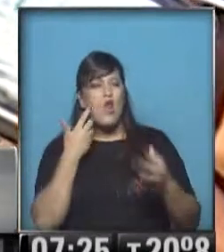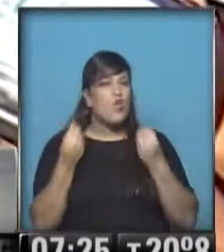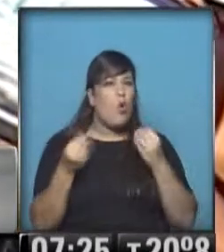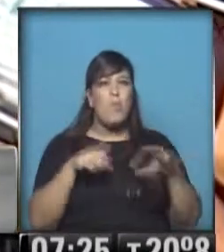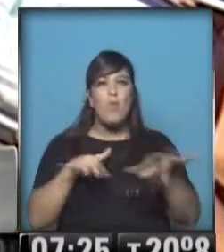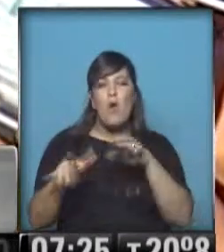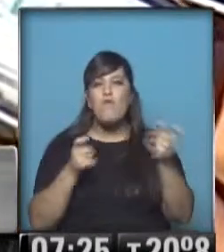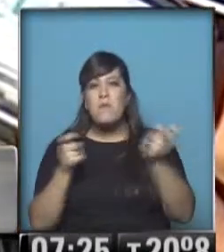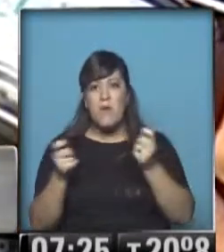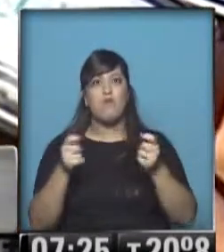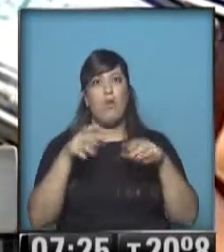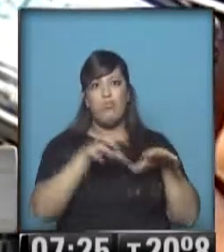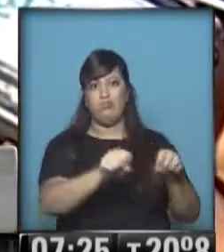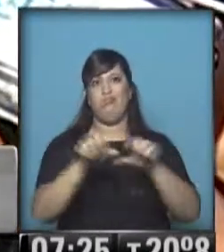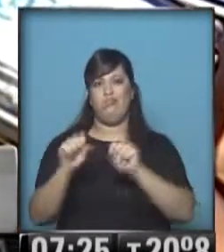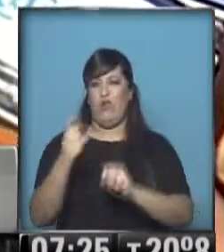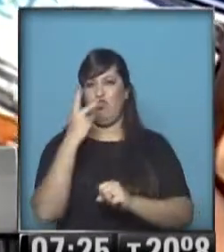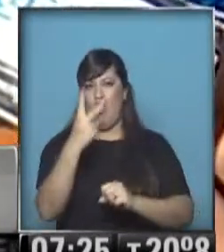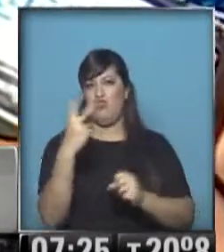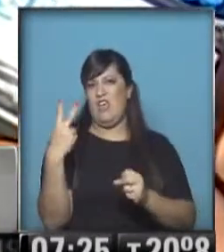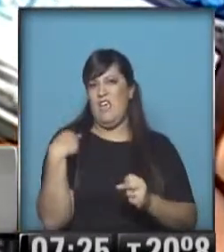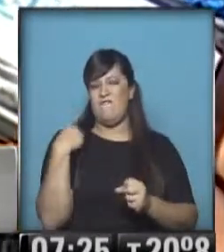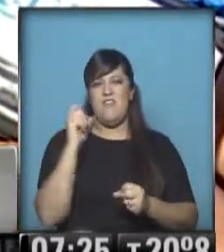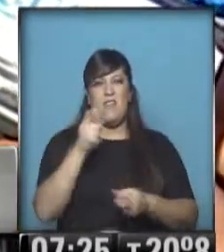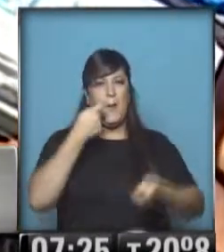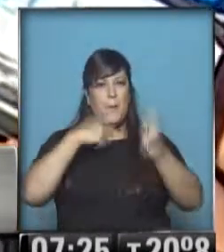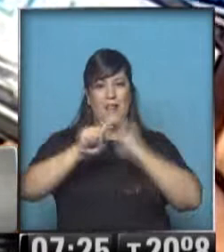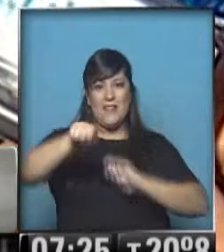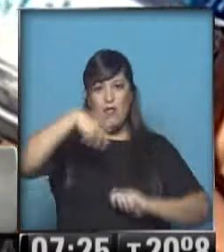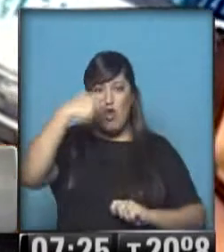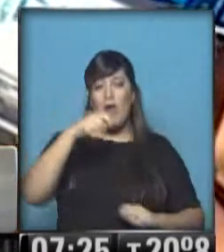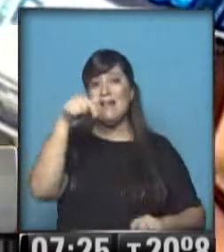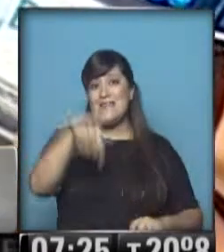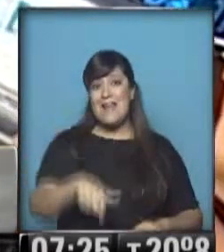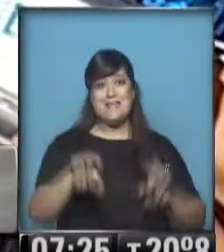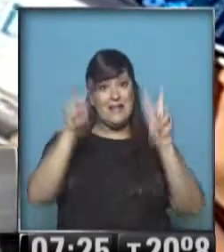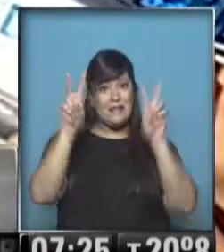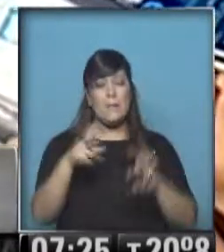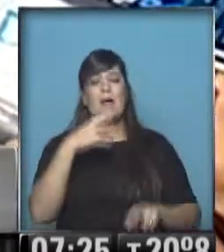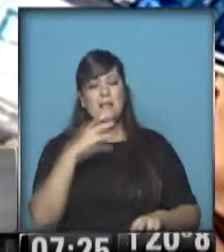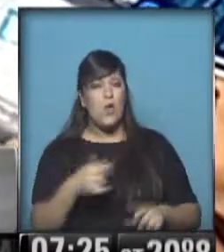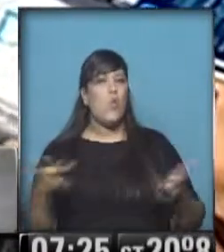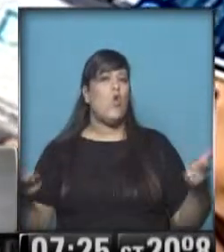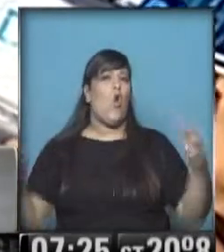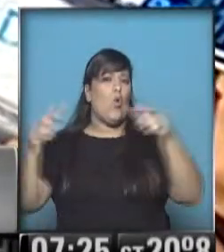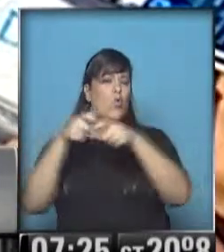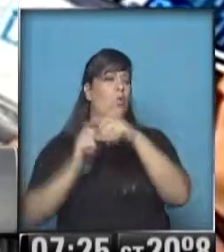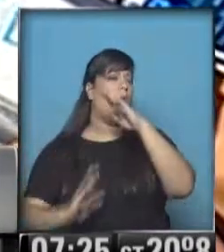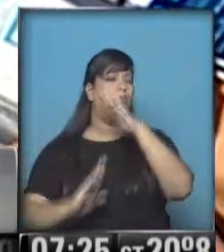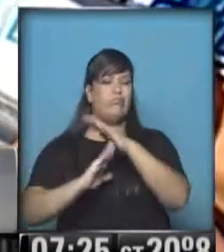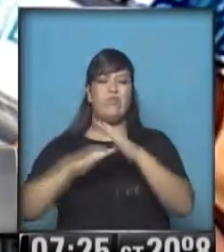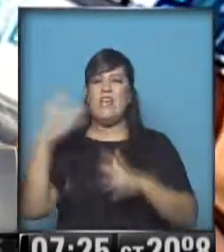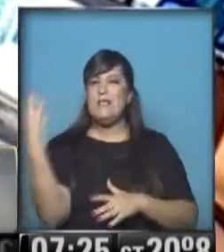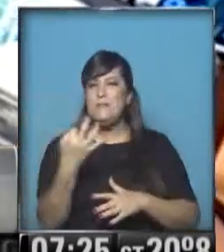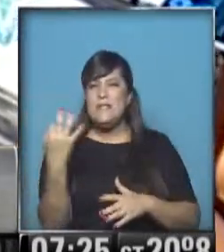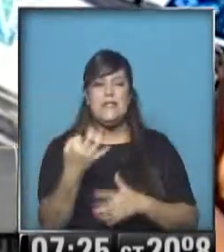y producir las detenciones. Bueno, en este caso seguramente están trabajando delitos complejos y